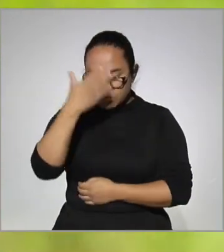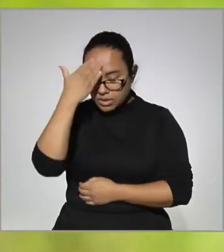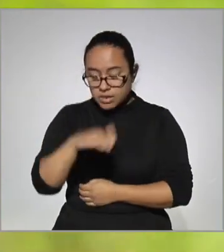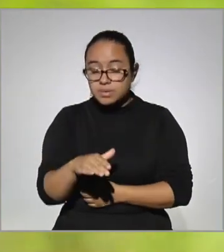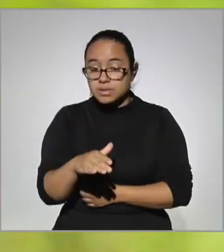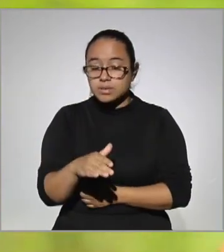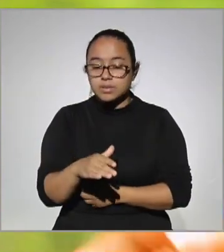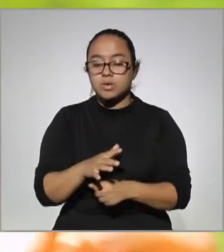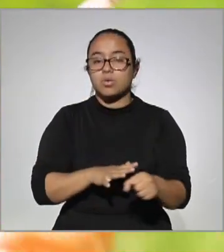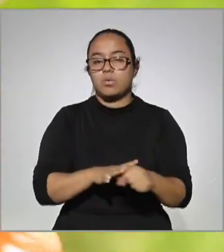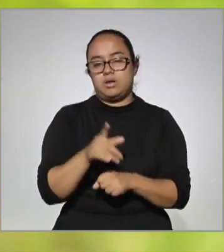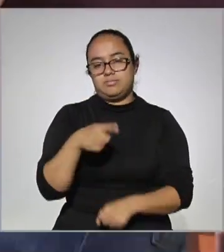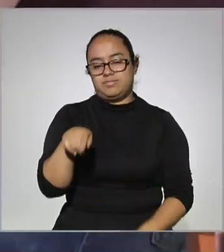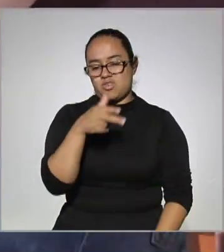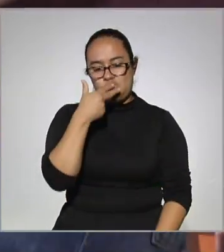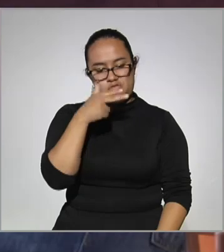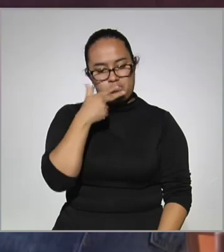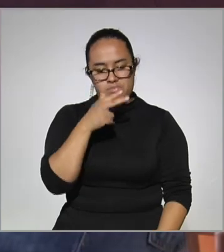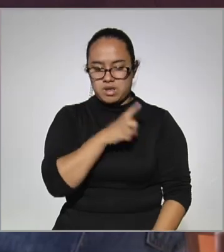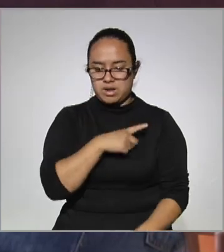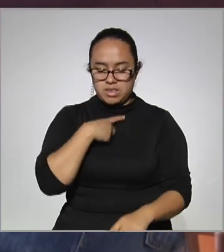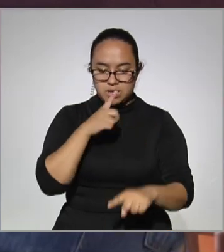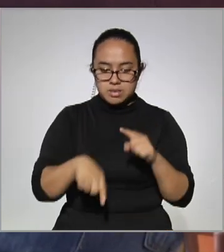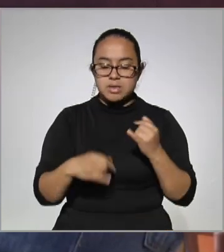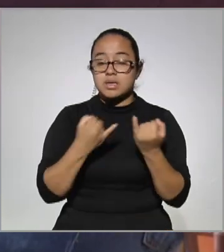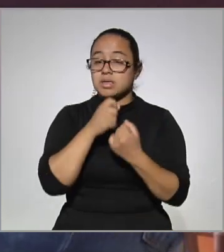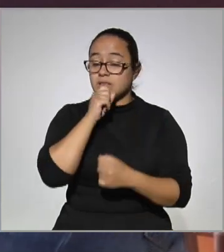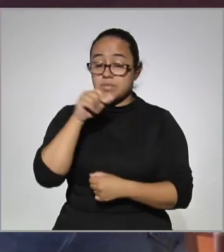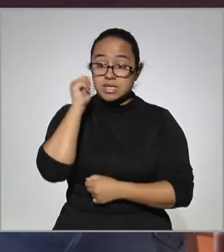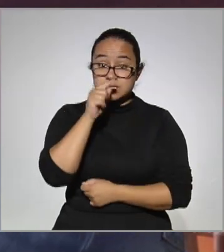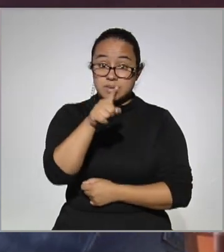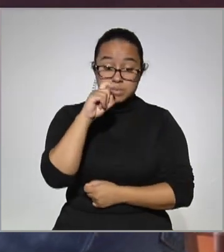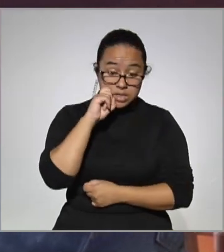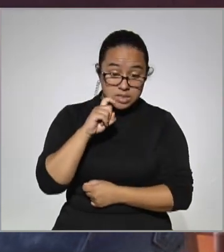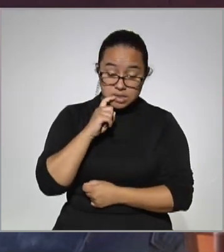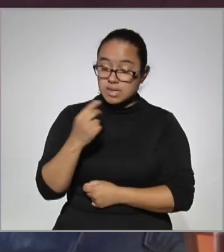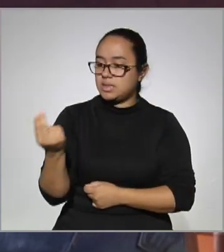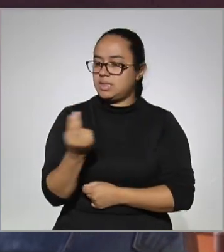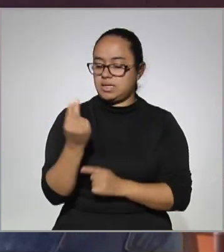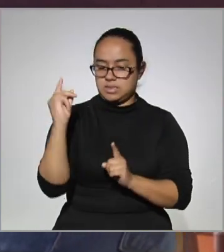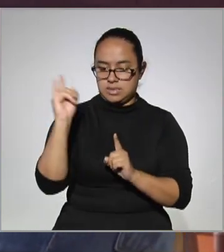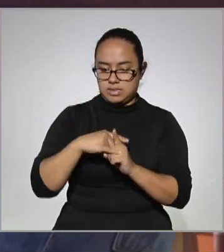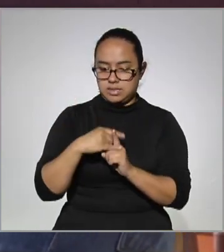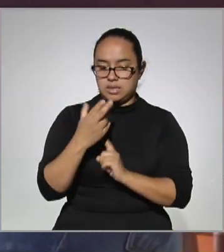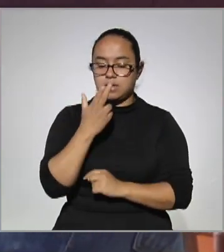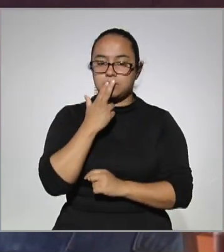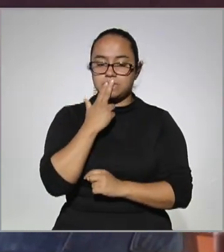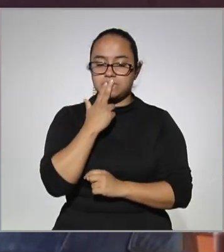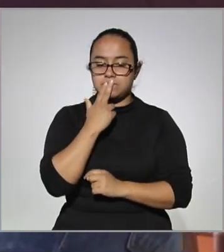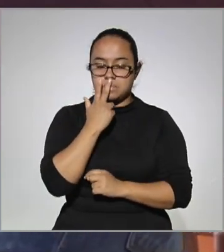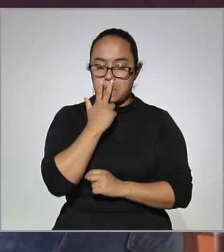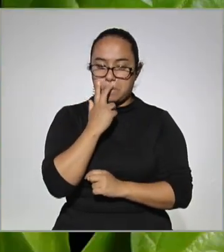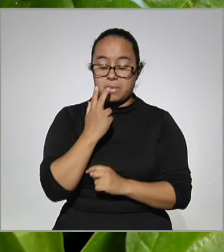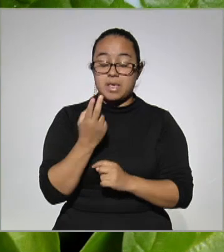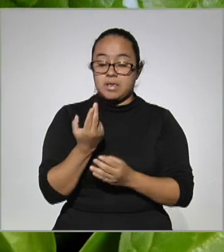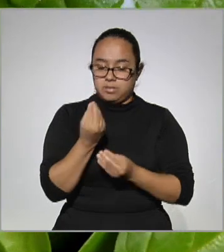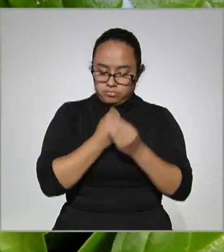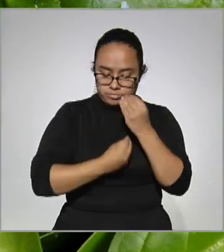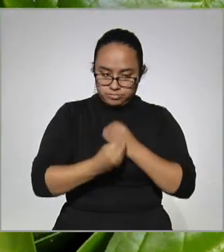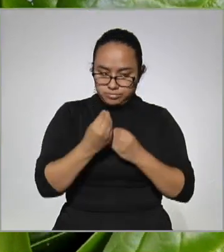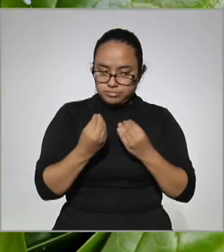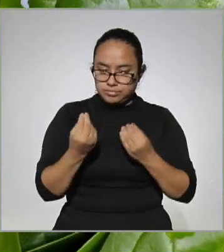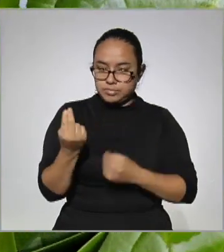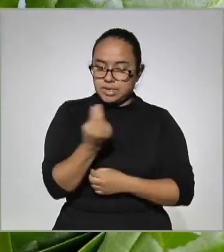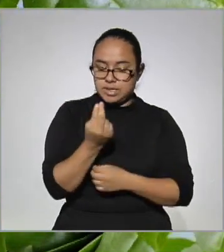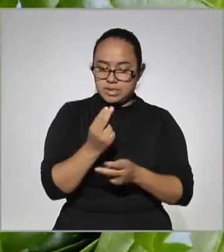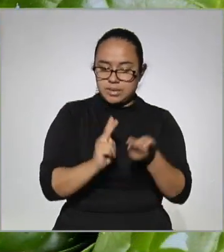prevenir, pues lo primero es no fumar, usar preservativos siempre en cada una de nuestras relaciones sexuales, tener una dieta abundante